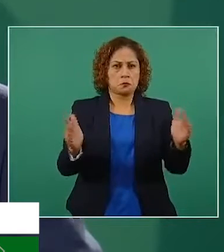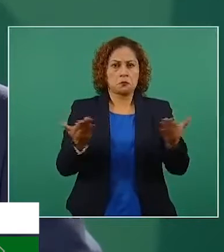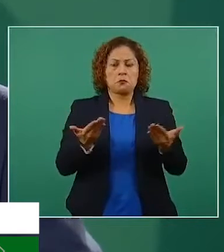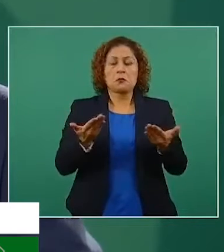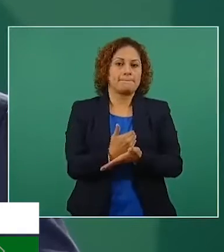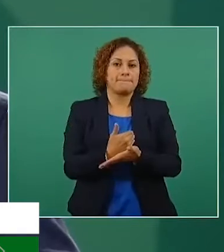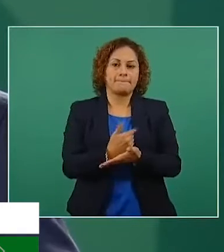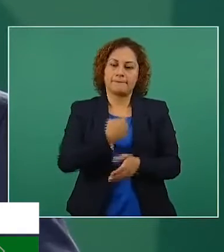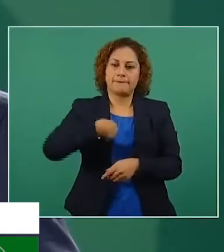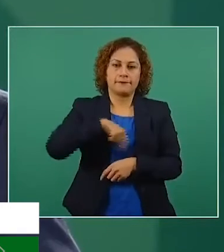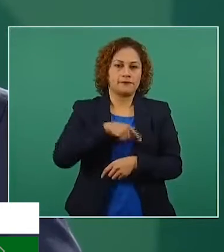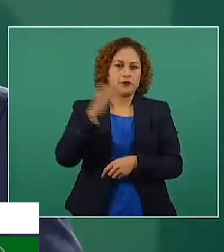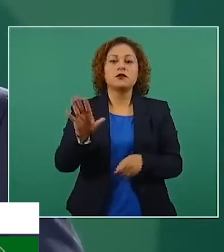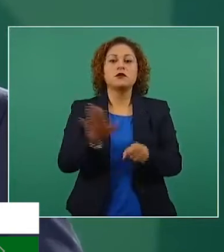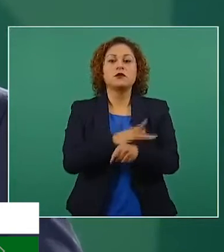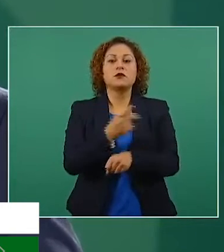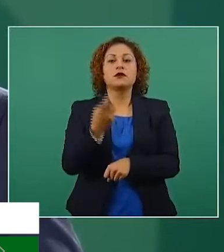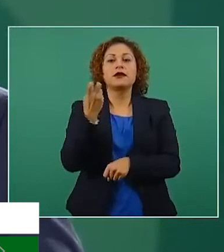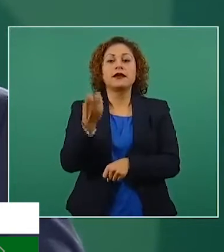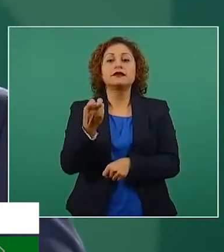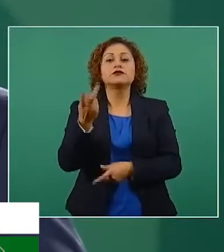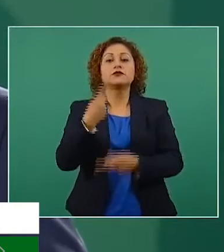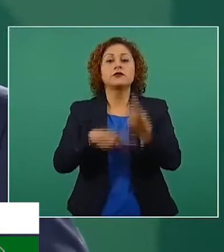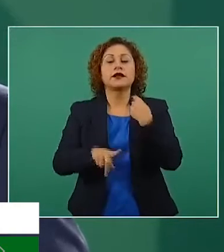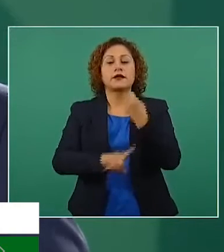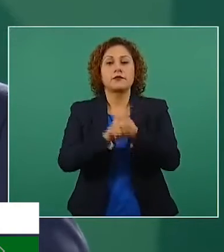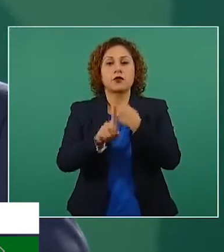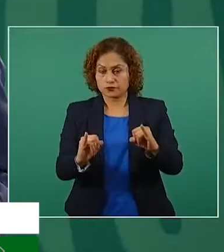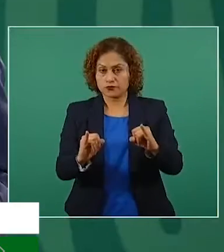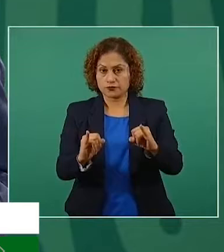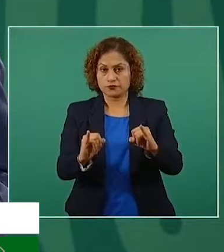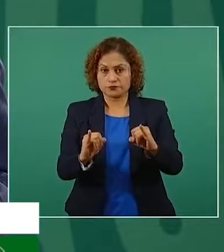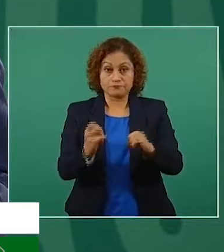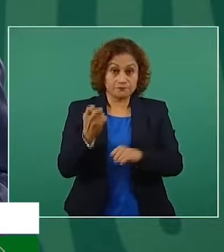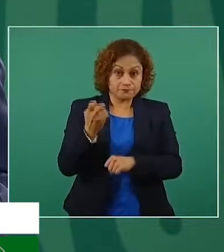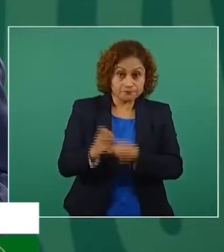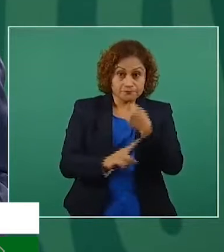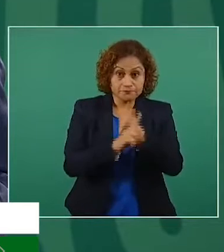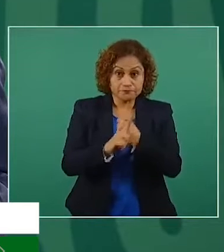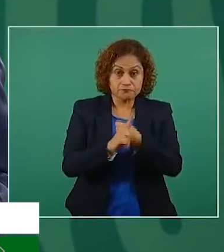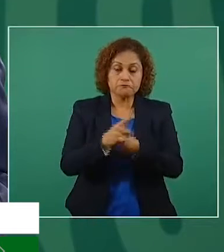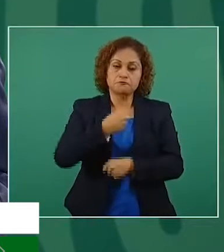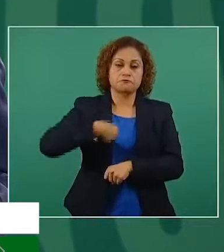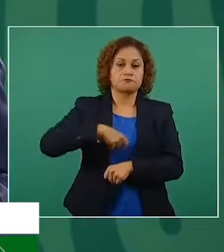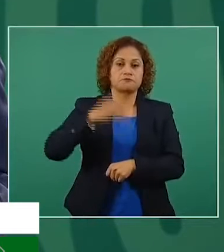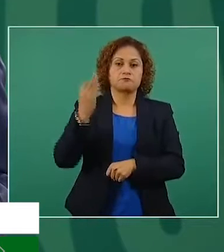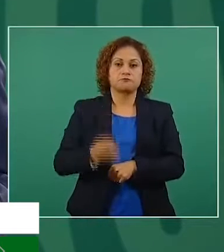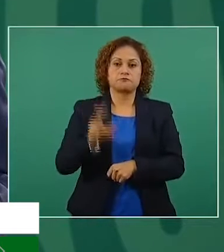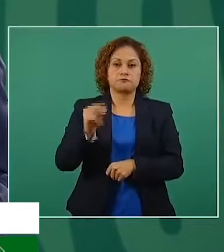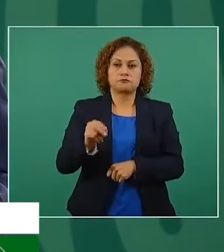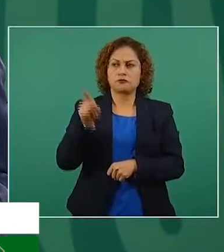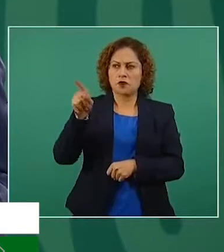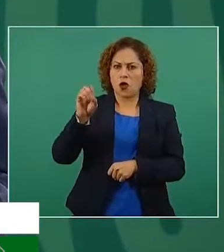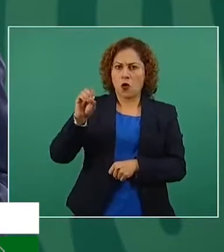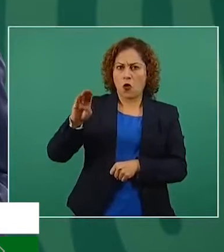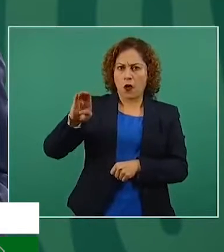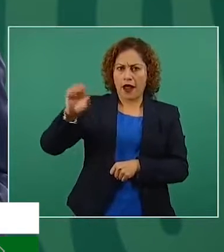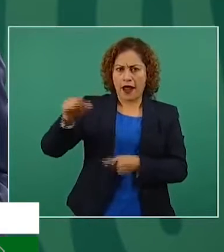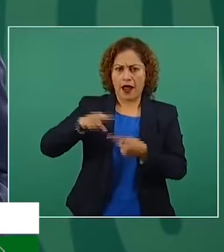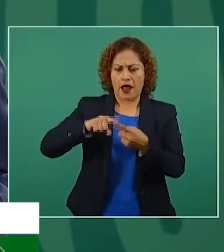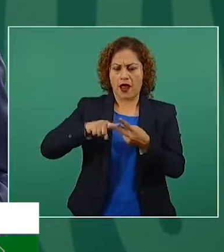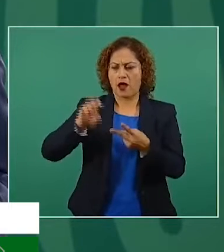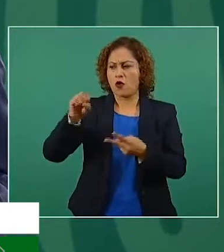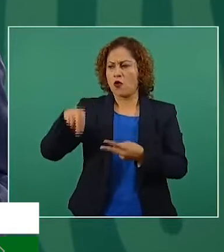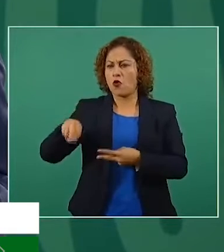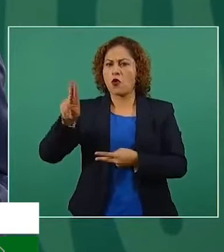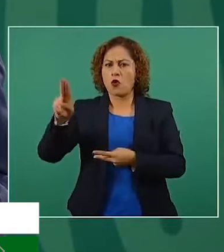que afecte nuestra soberanía. Y eso ya lo saben en la OEA y lo saben en la ONU y lo